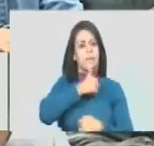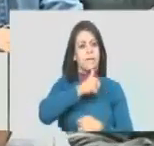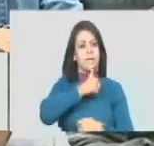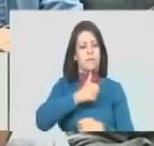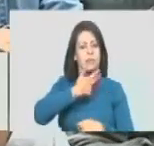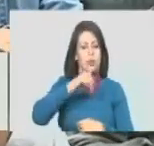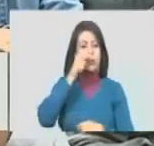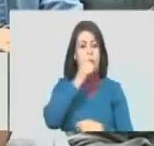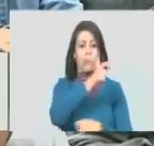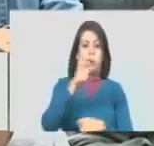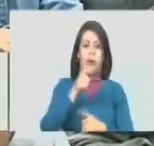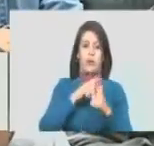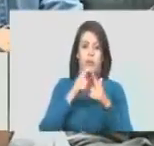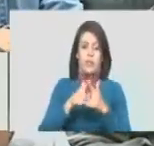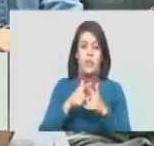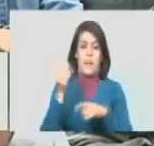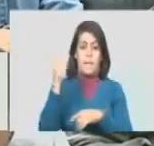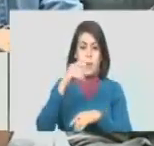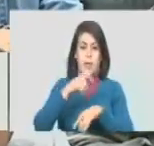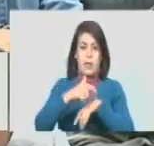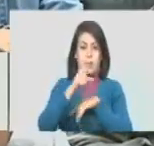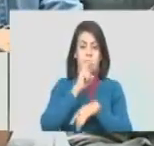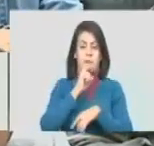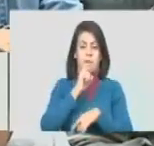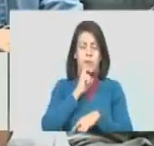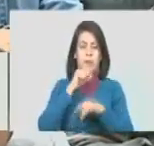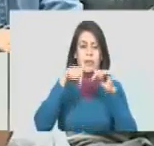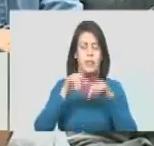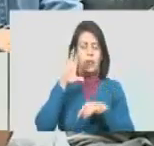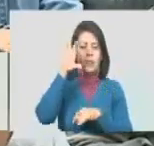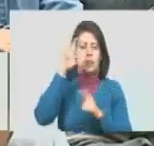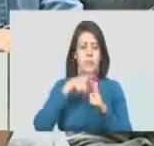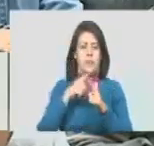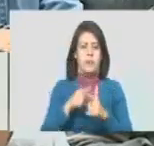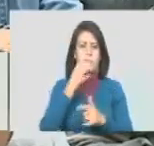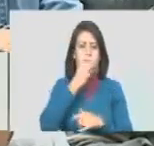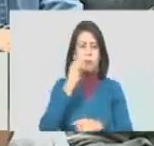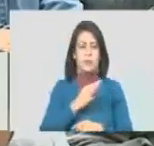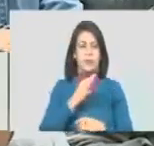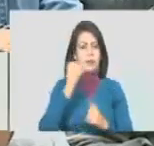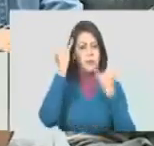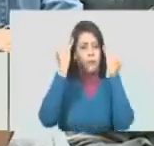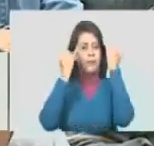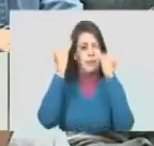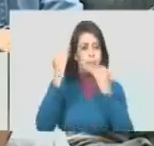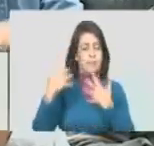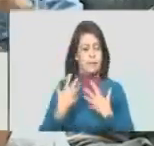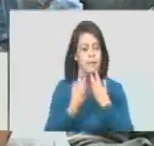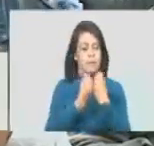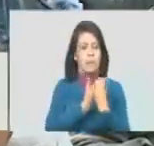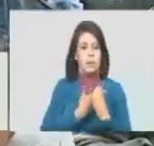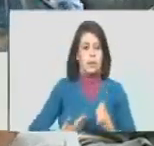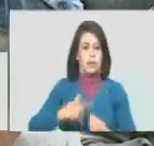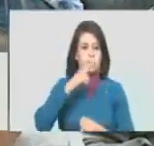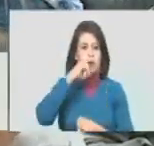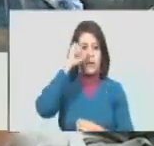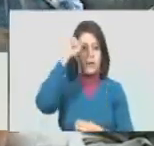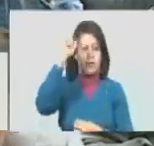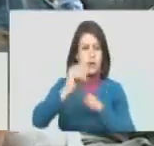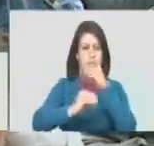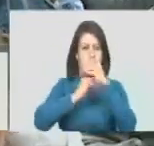nuestro pueblo, que en los momentos más difíciles de esta patria le dio la creatividad y acompañó a nuestro presidente Nicolás Maduro